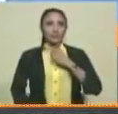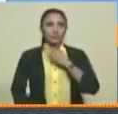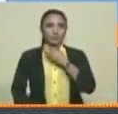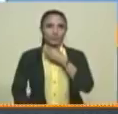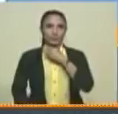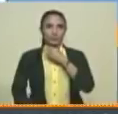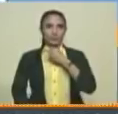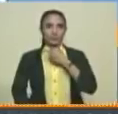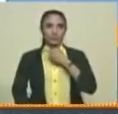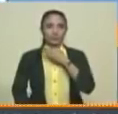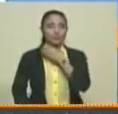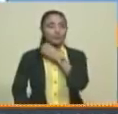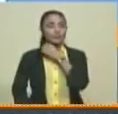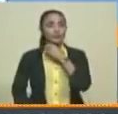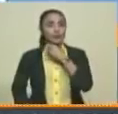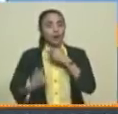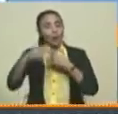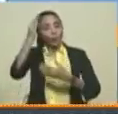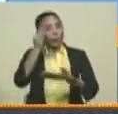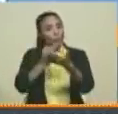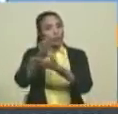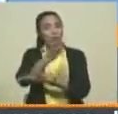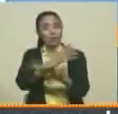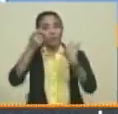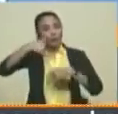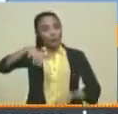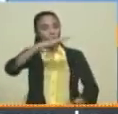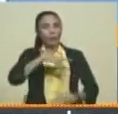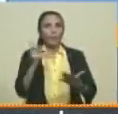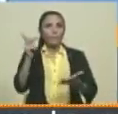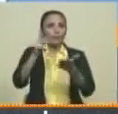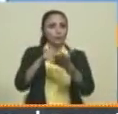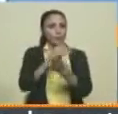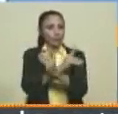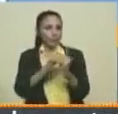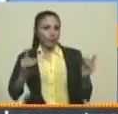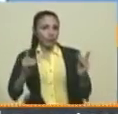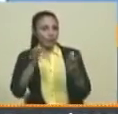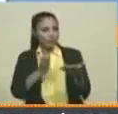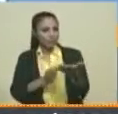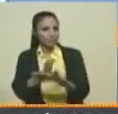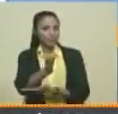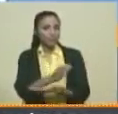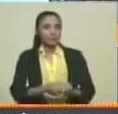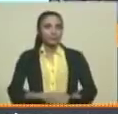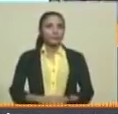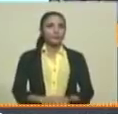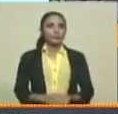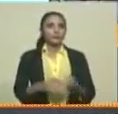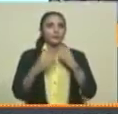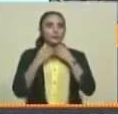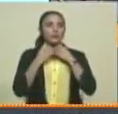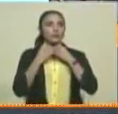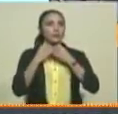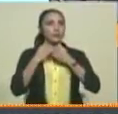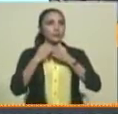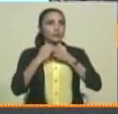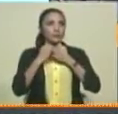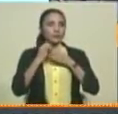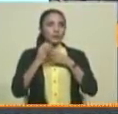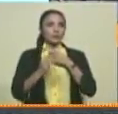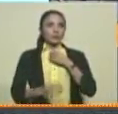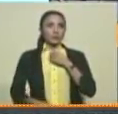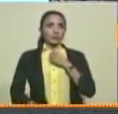democracia participativa y protagónica. Y en ese camino vamos nosotros, una